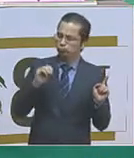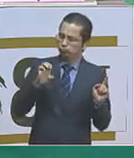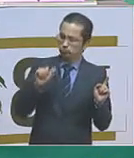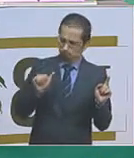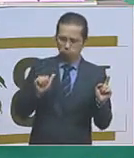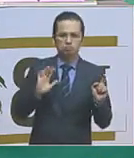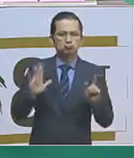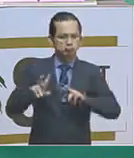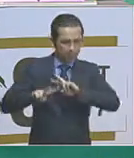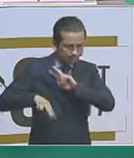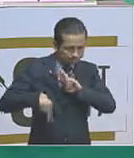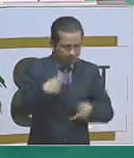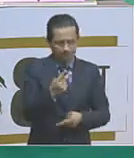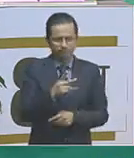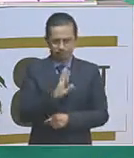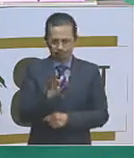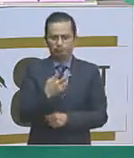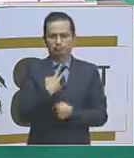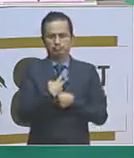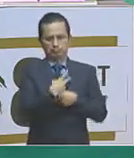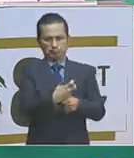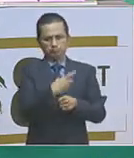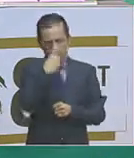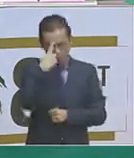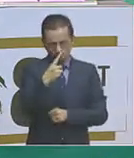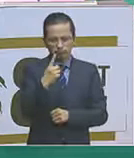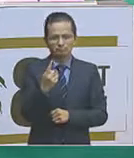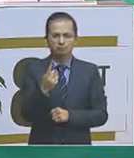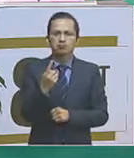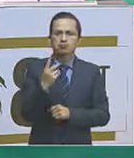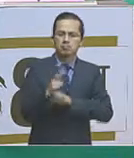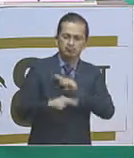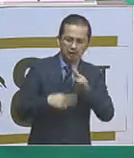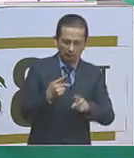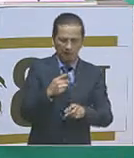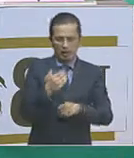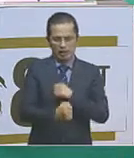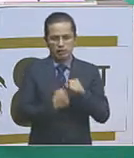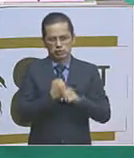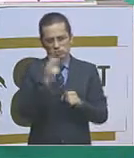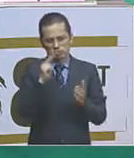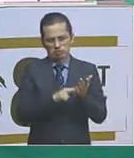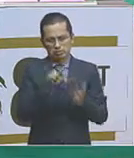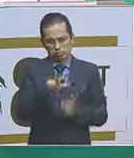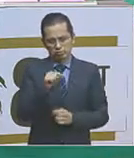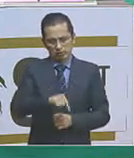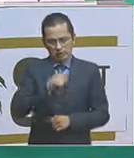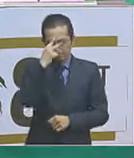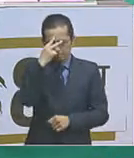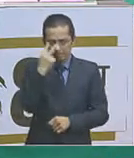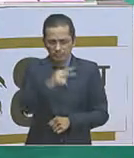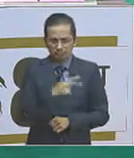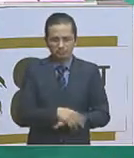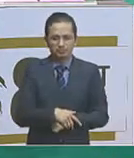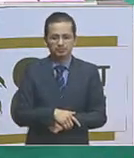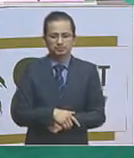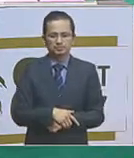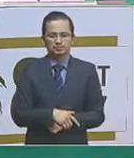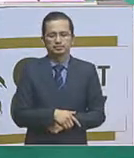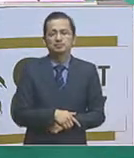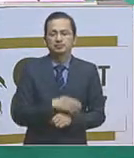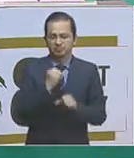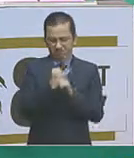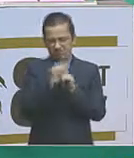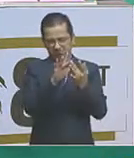invitación para participar en el proceso electoral 2018 en méxico las redes sociales y